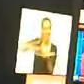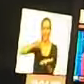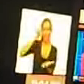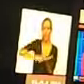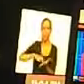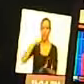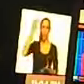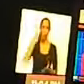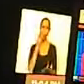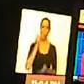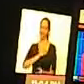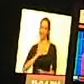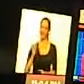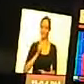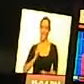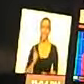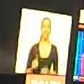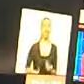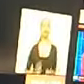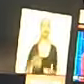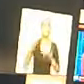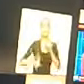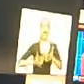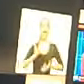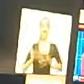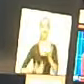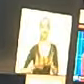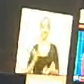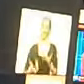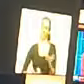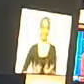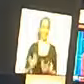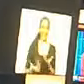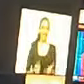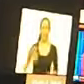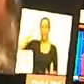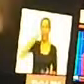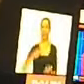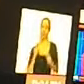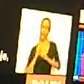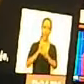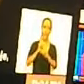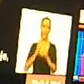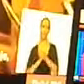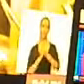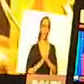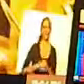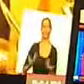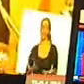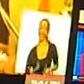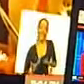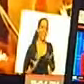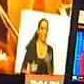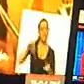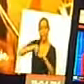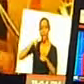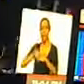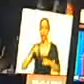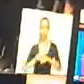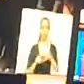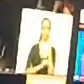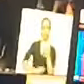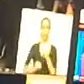palos no son tontos, caray. Vienen como aceite, siempre más caliente. Mi pueblo va por todo. Para el traidor que juega el sabotaje,